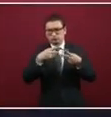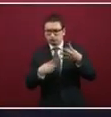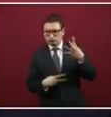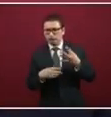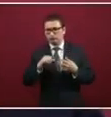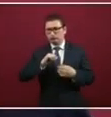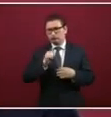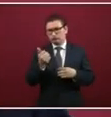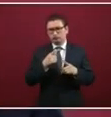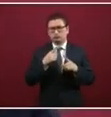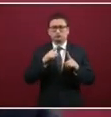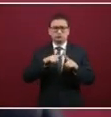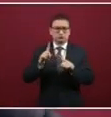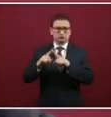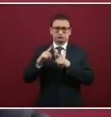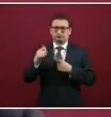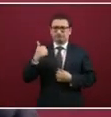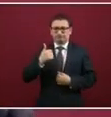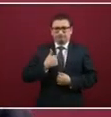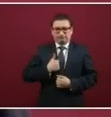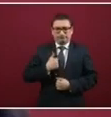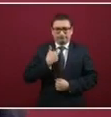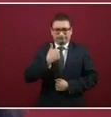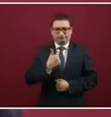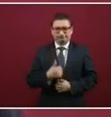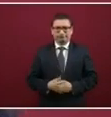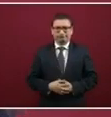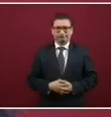aprovechamos para